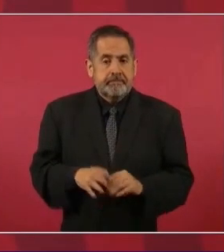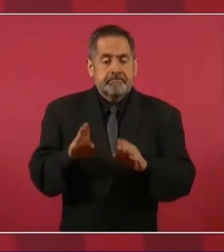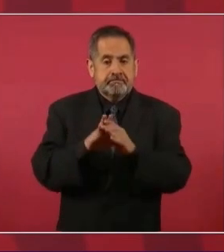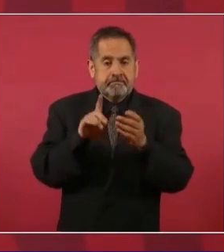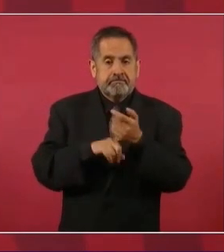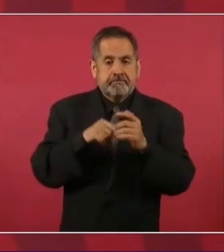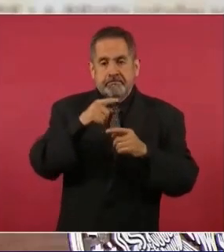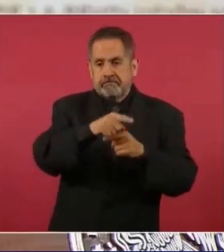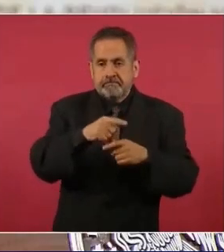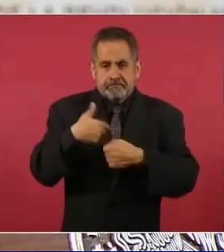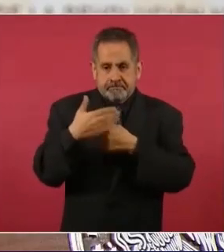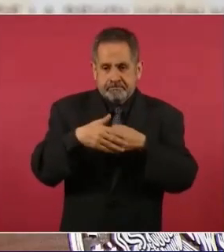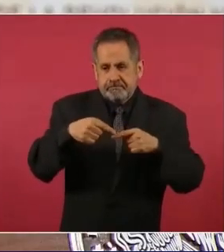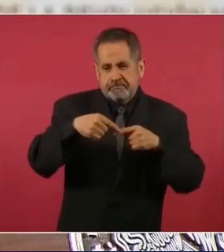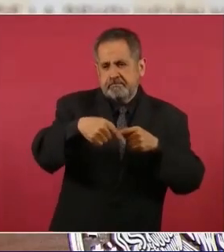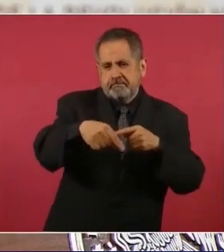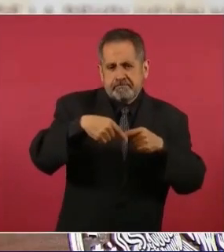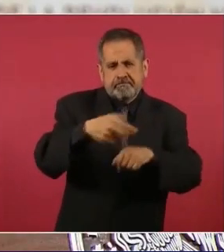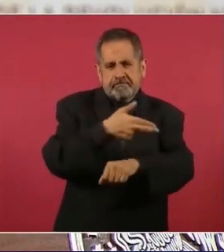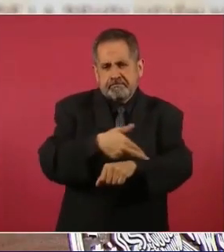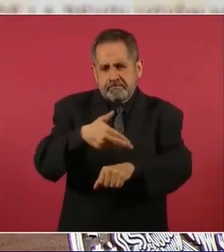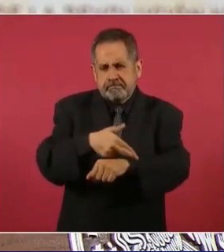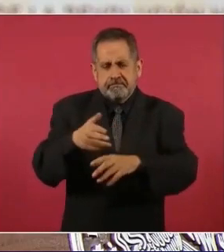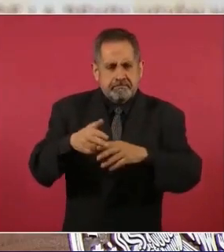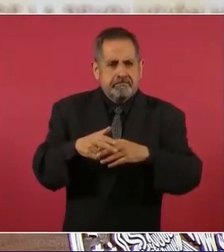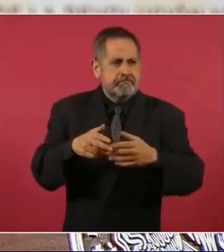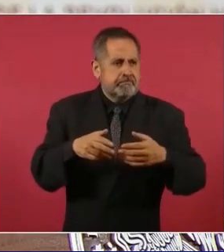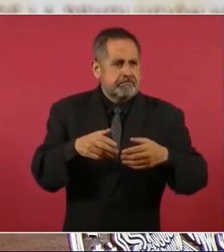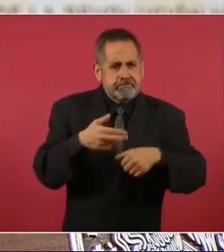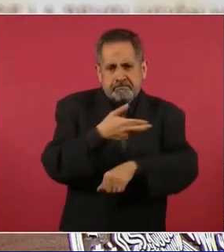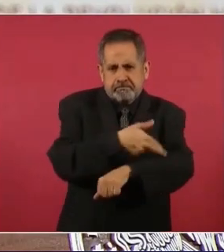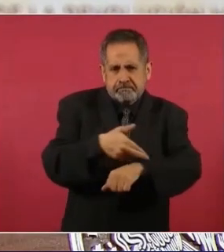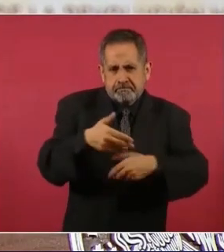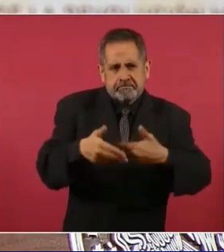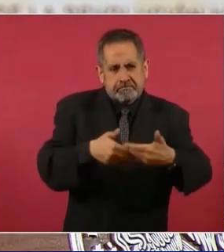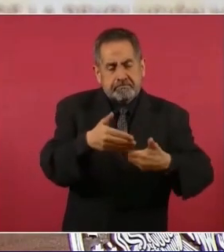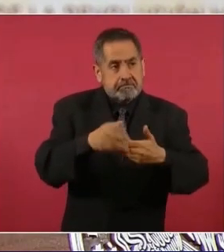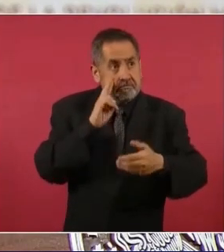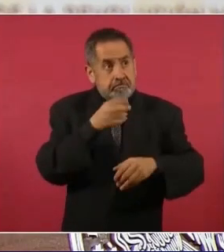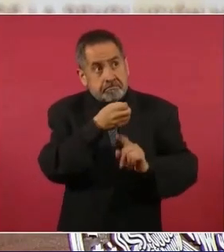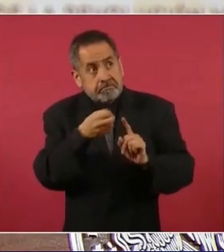en ciernes, en proceso,